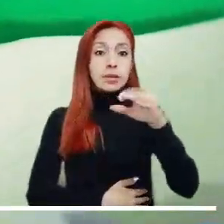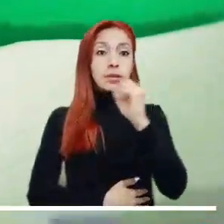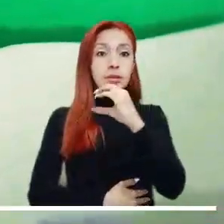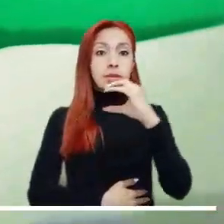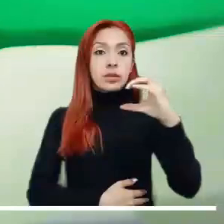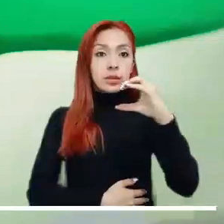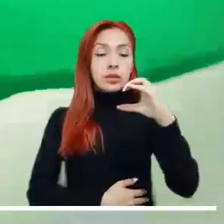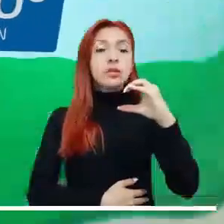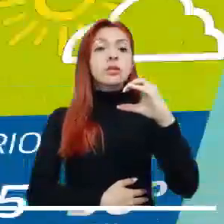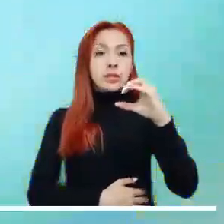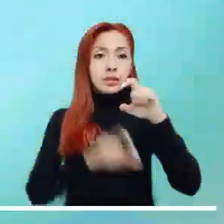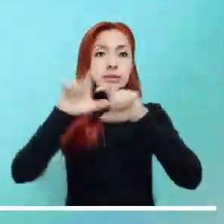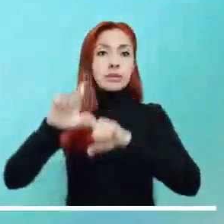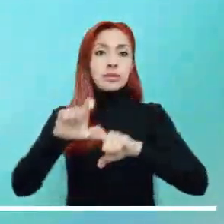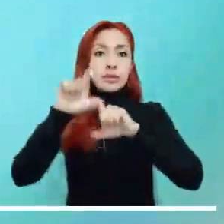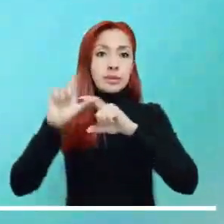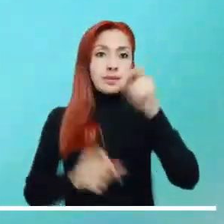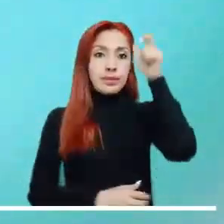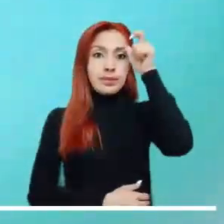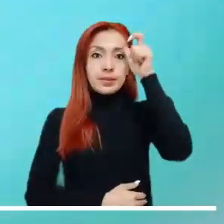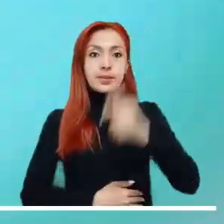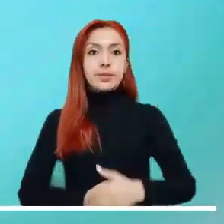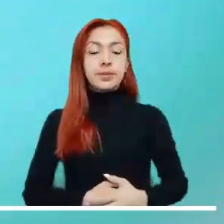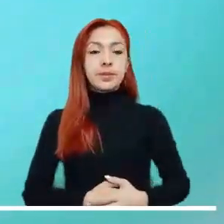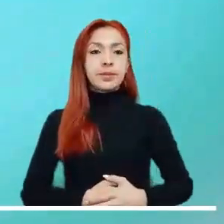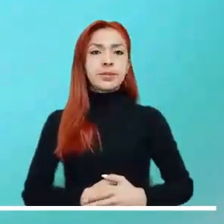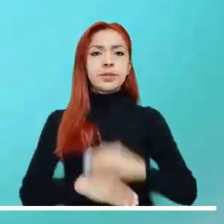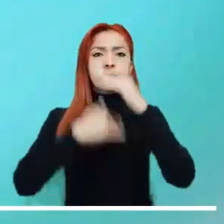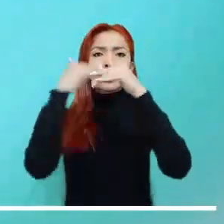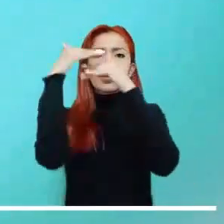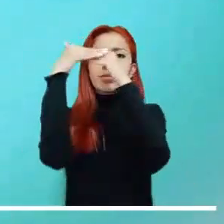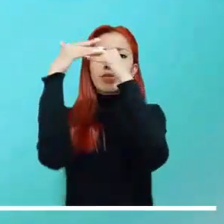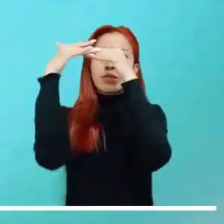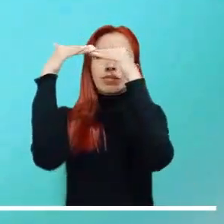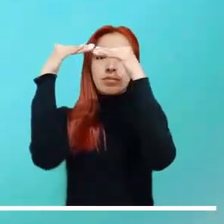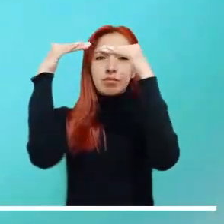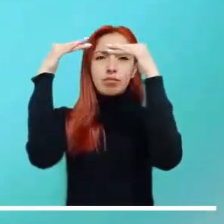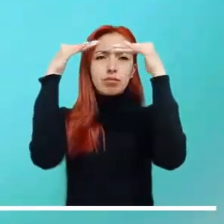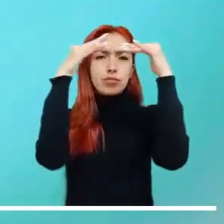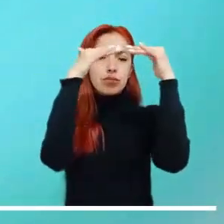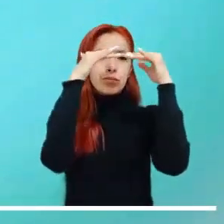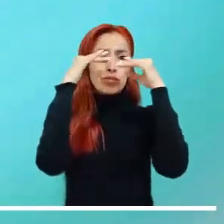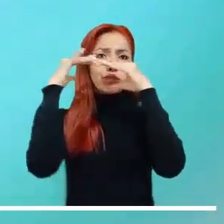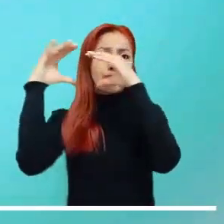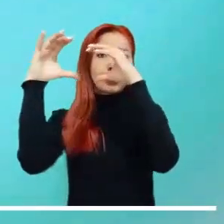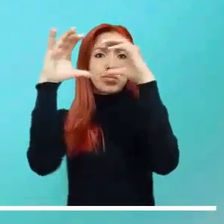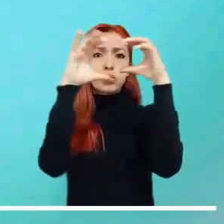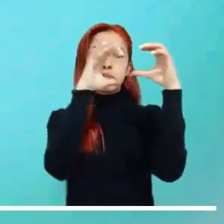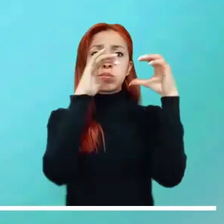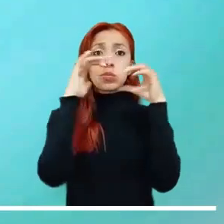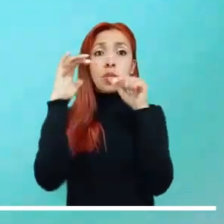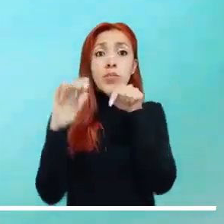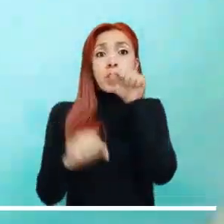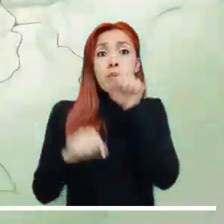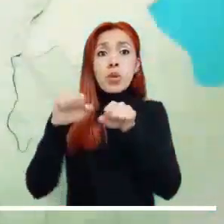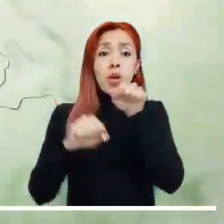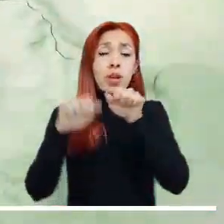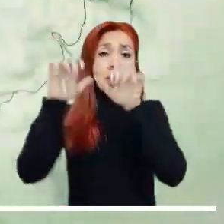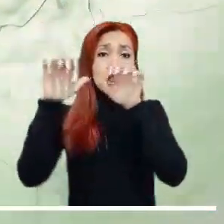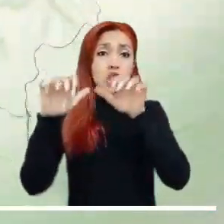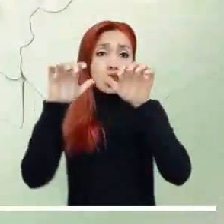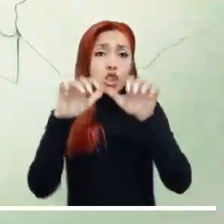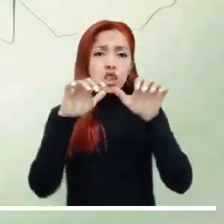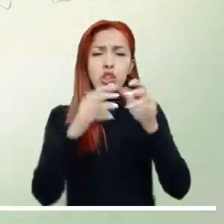Guajira y Córdoba. Un cielo cerrado podremos observar en las islas, por lo que la probabilidad de lluvias será bastante